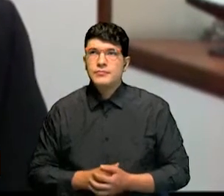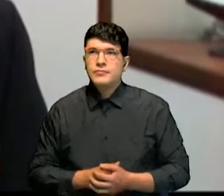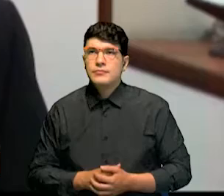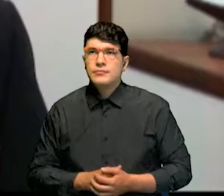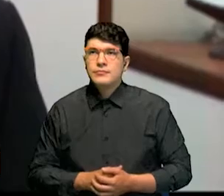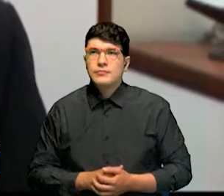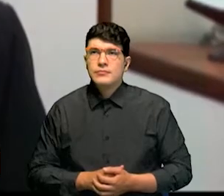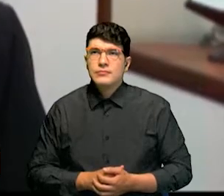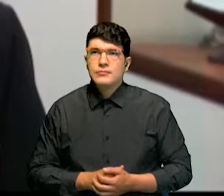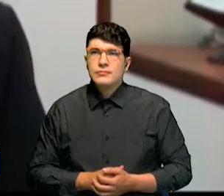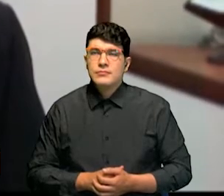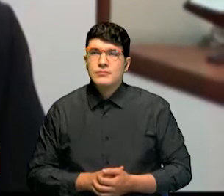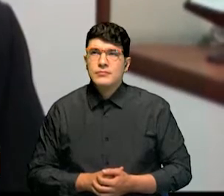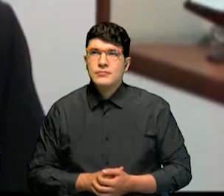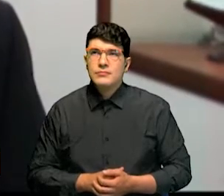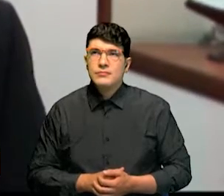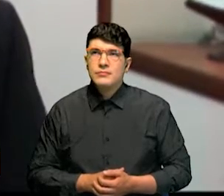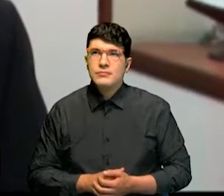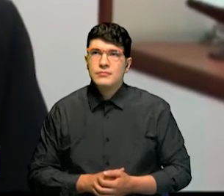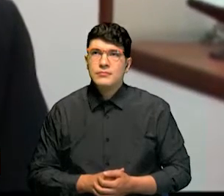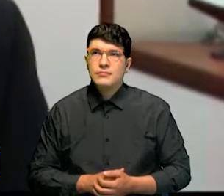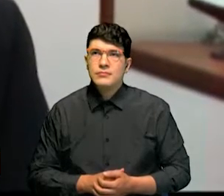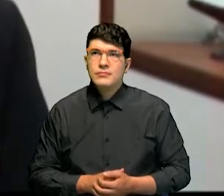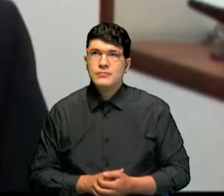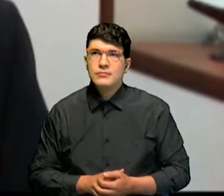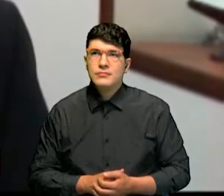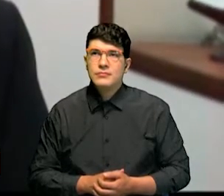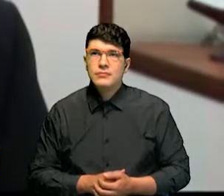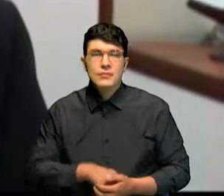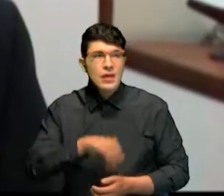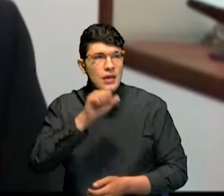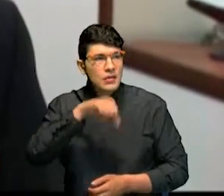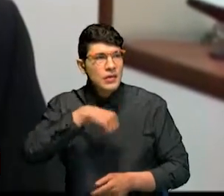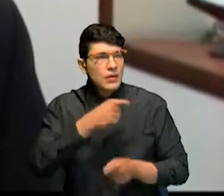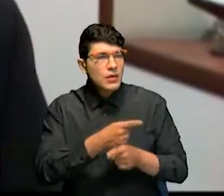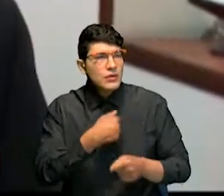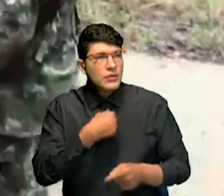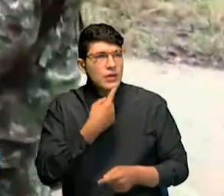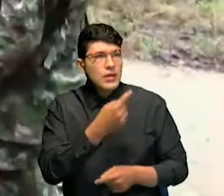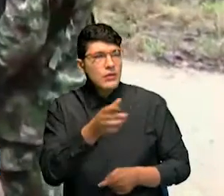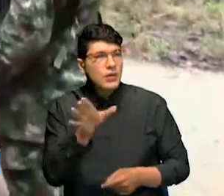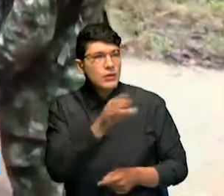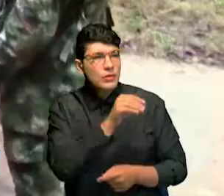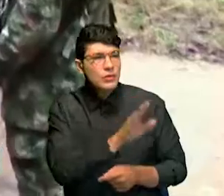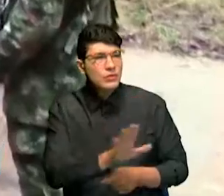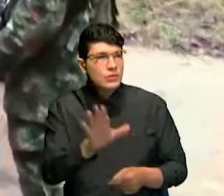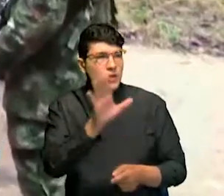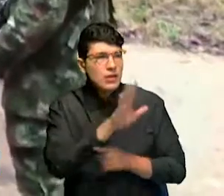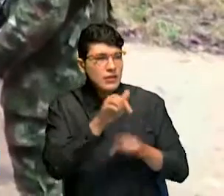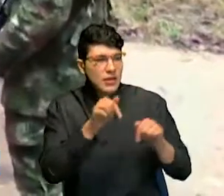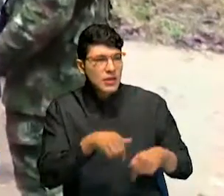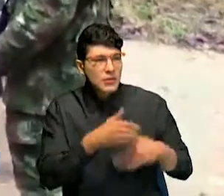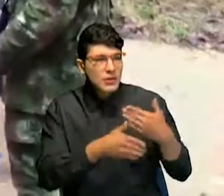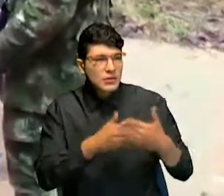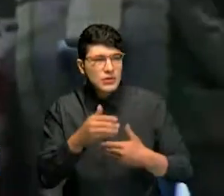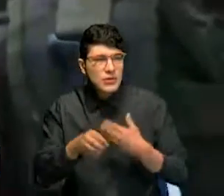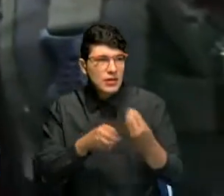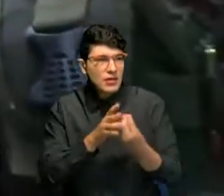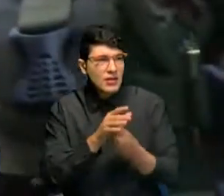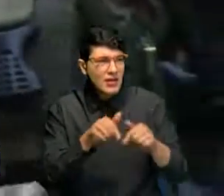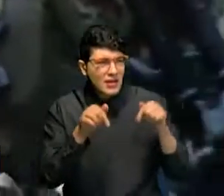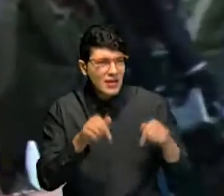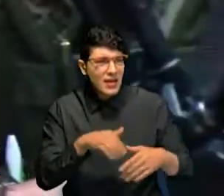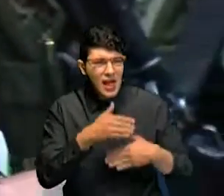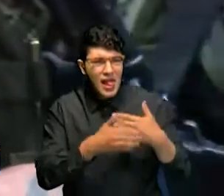están en el camino de la violencia para decides que esto no le trae ningún bienestar sino puras